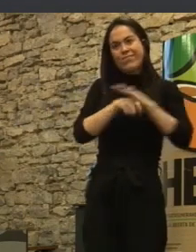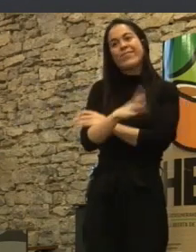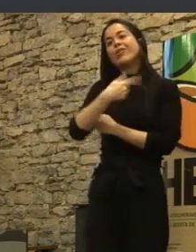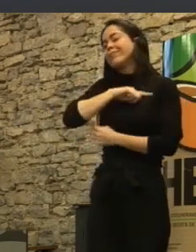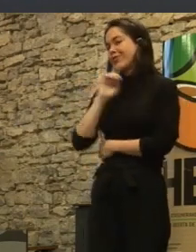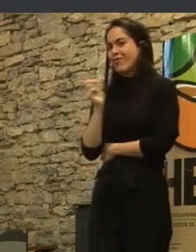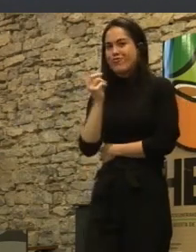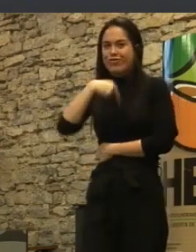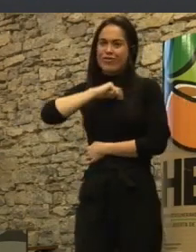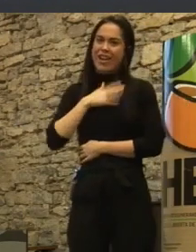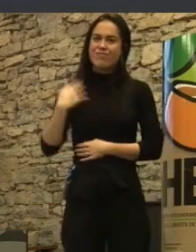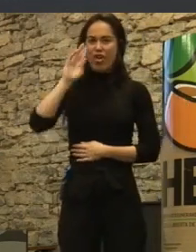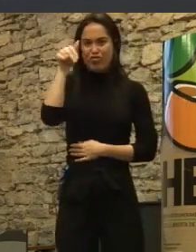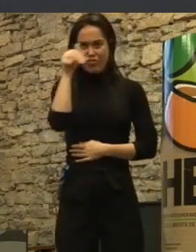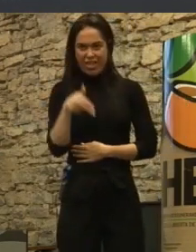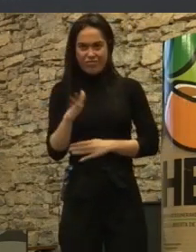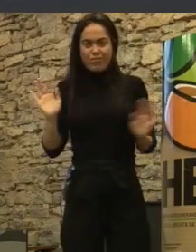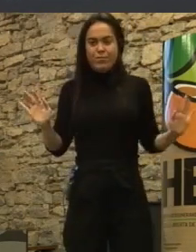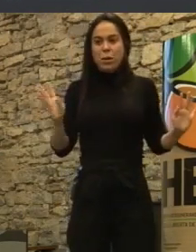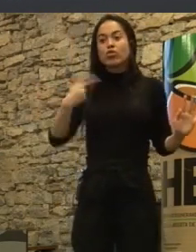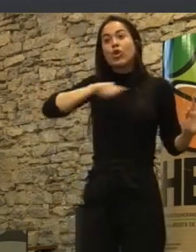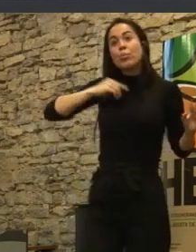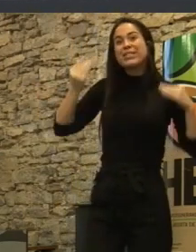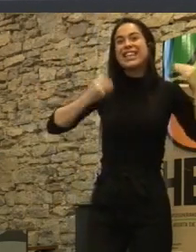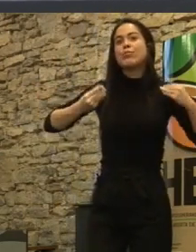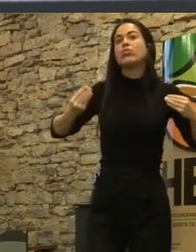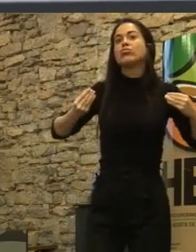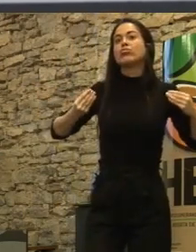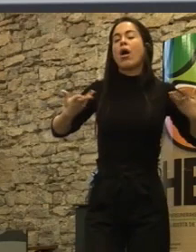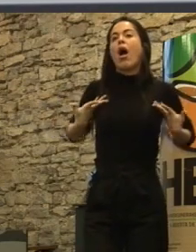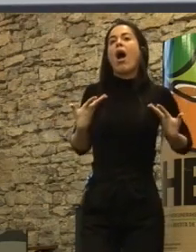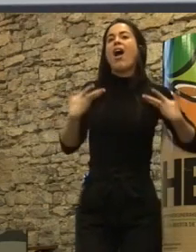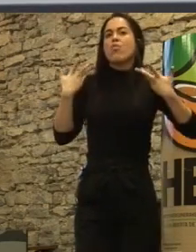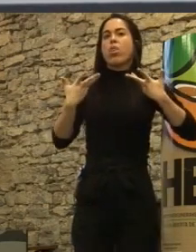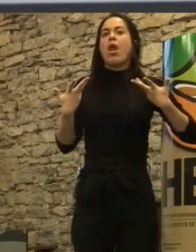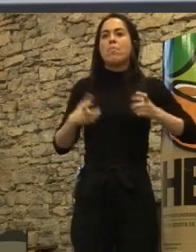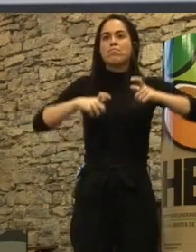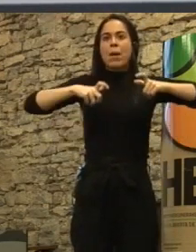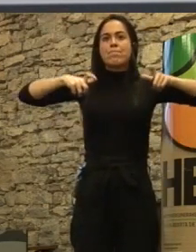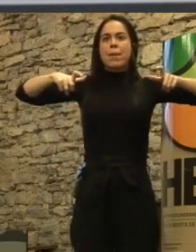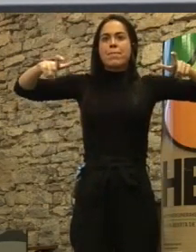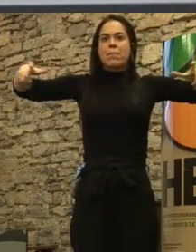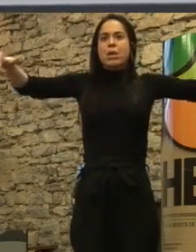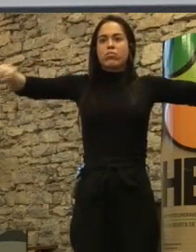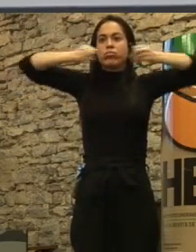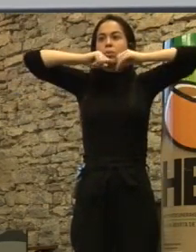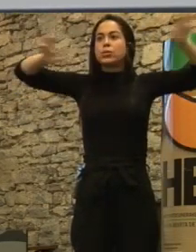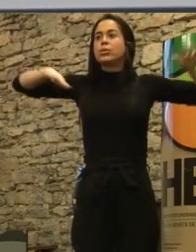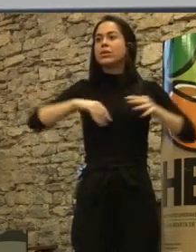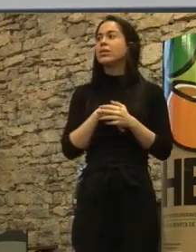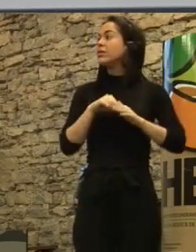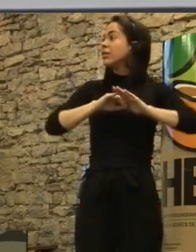tarde. Porque nosotros pensamos que podemos ayudar a crecer. Y de hecho es así, normalmente. Última,